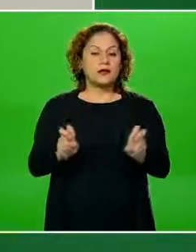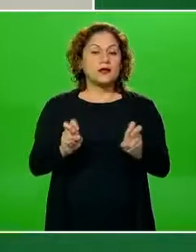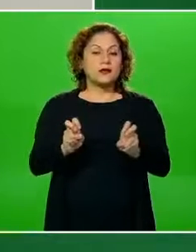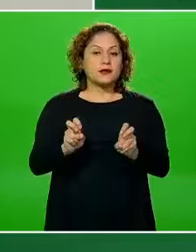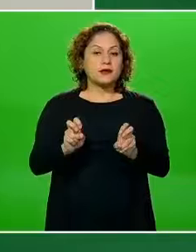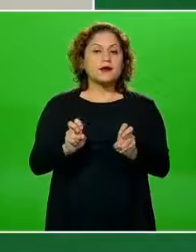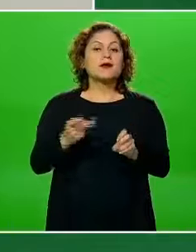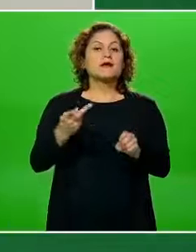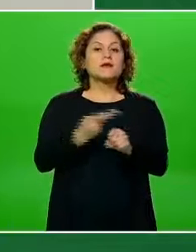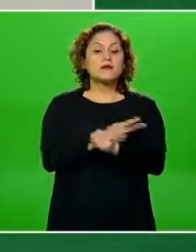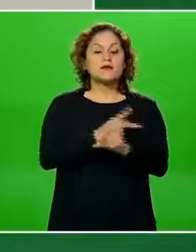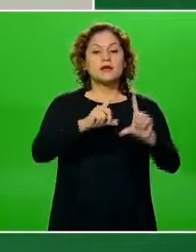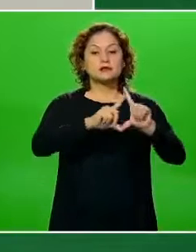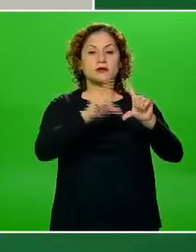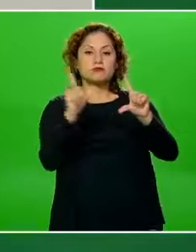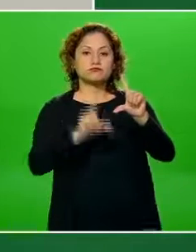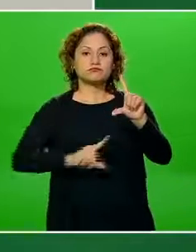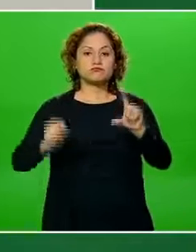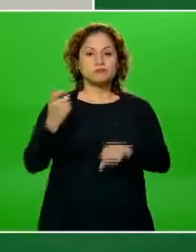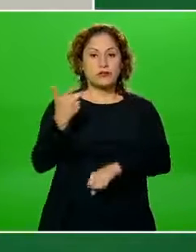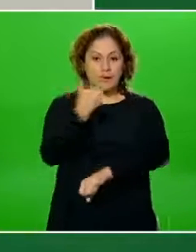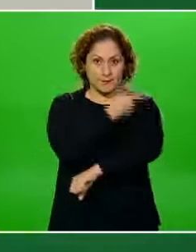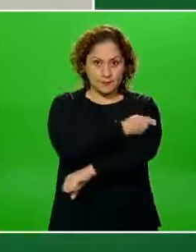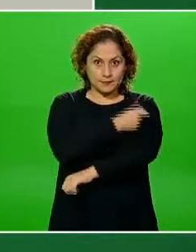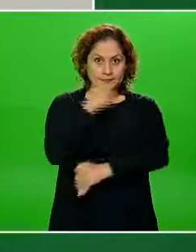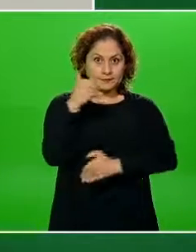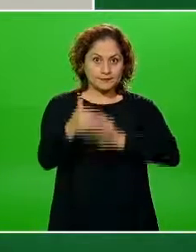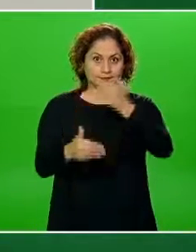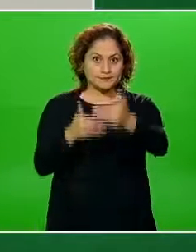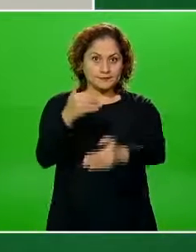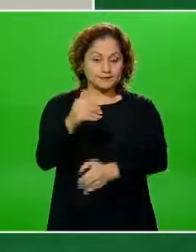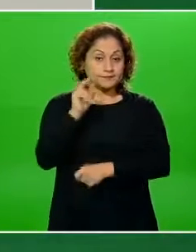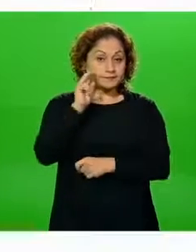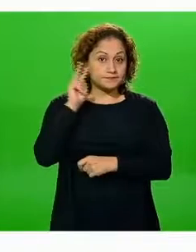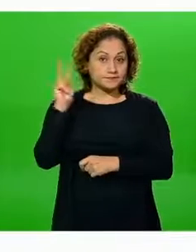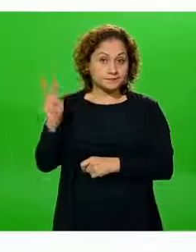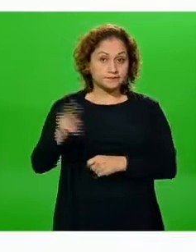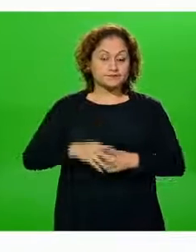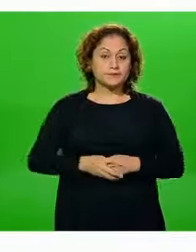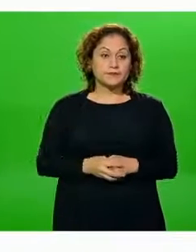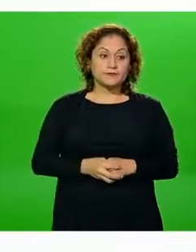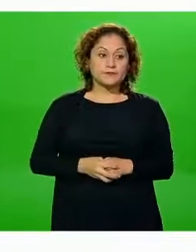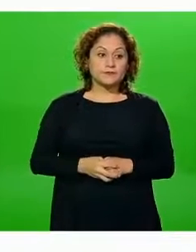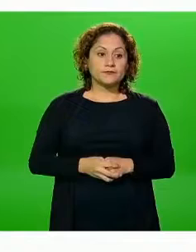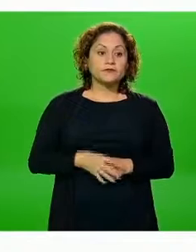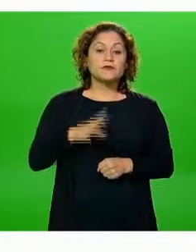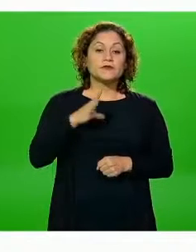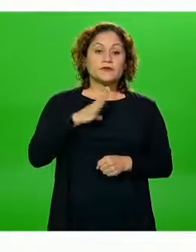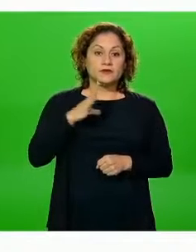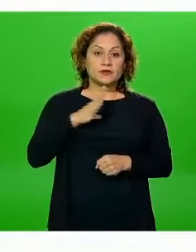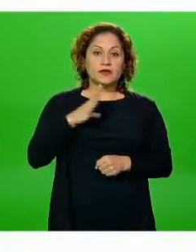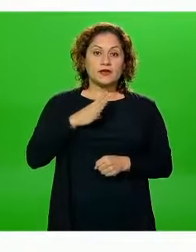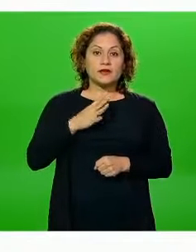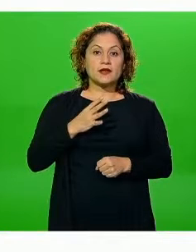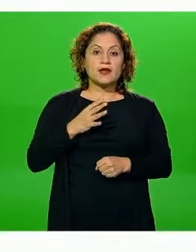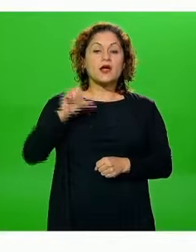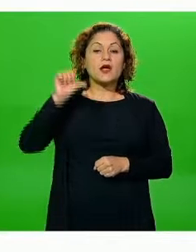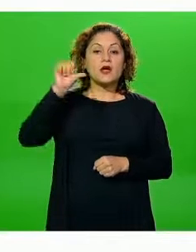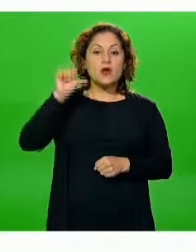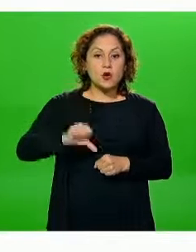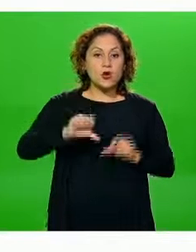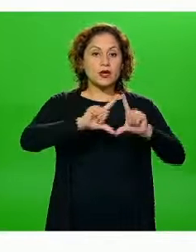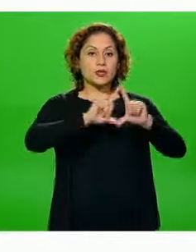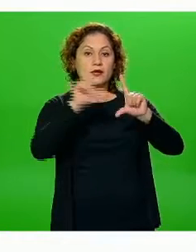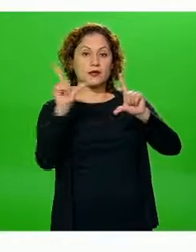Estrategia Nacional de Vacunación. Lo que ustedes están viendo en pantalla son las dosis que se aplicaron en todo el territorio